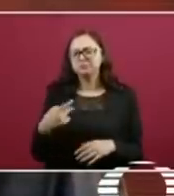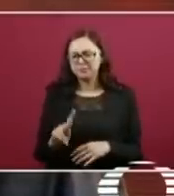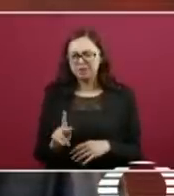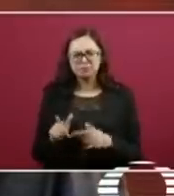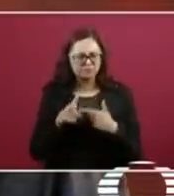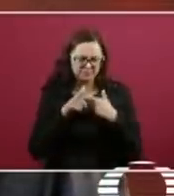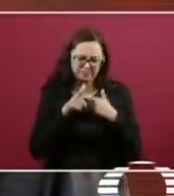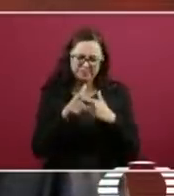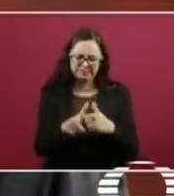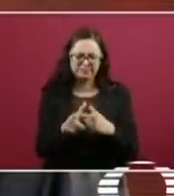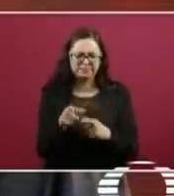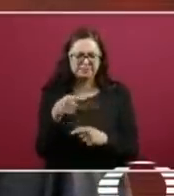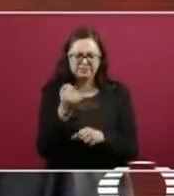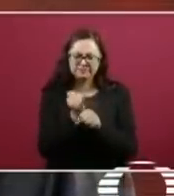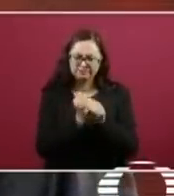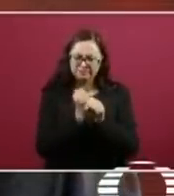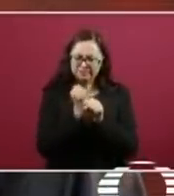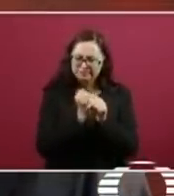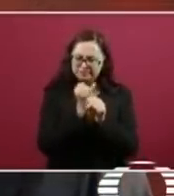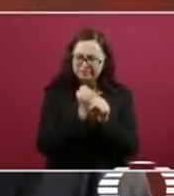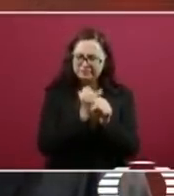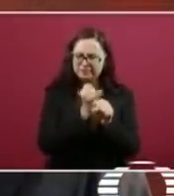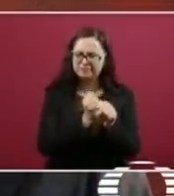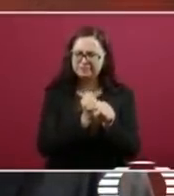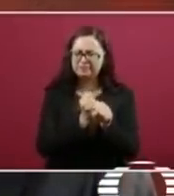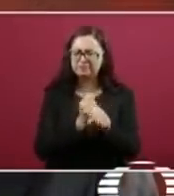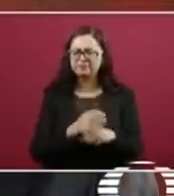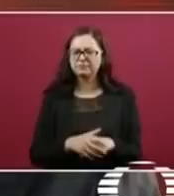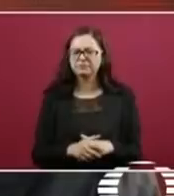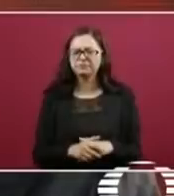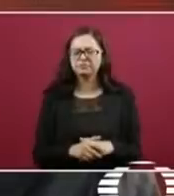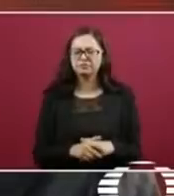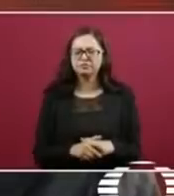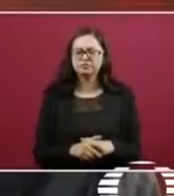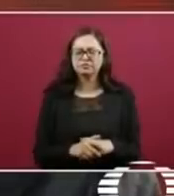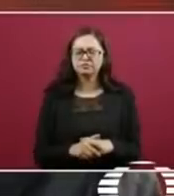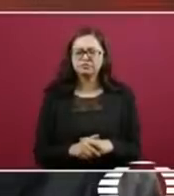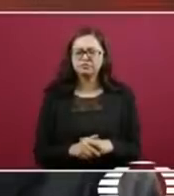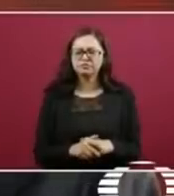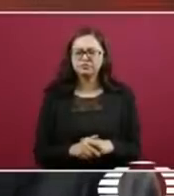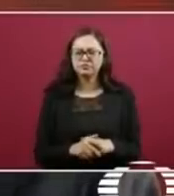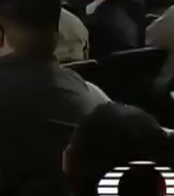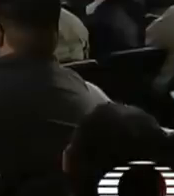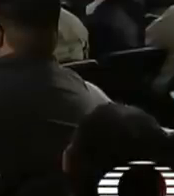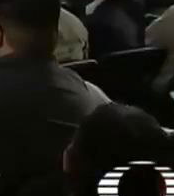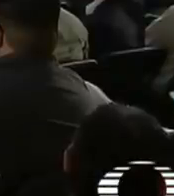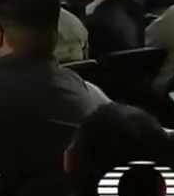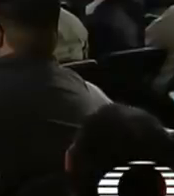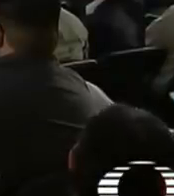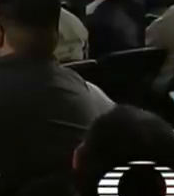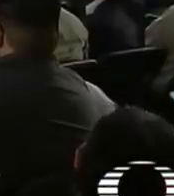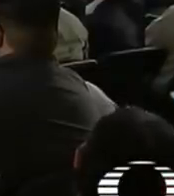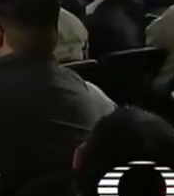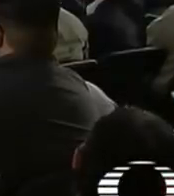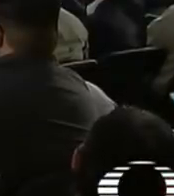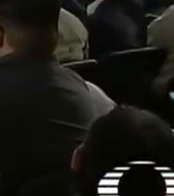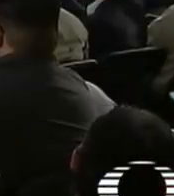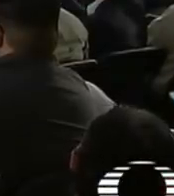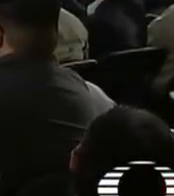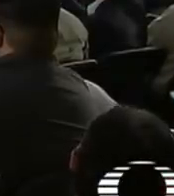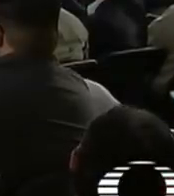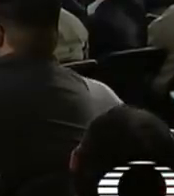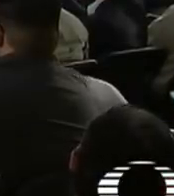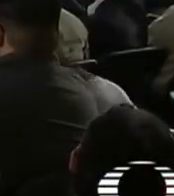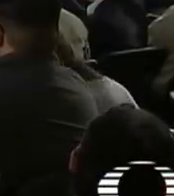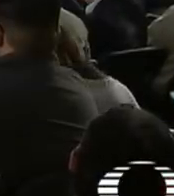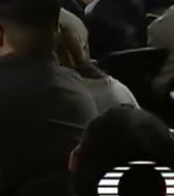una política económica ineficiente, caracterizada por el saqueo. El neoliberalismo ha sido sinónimo de corrupción, de robo,